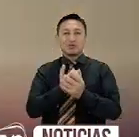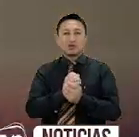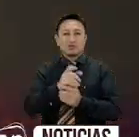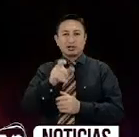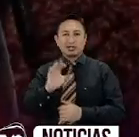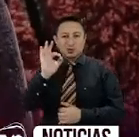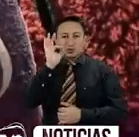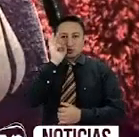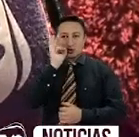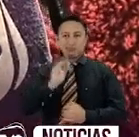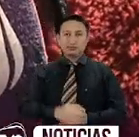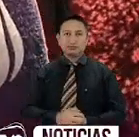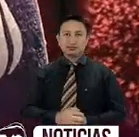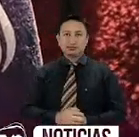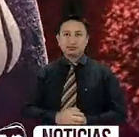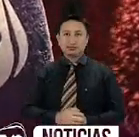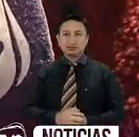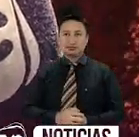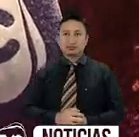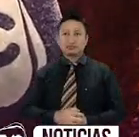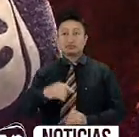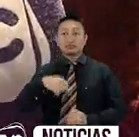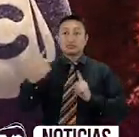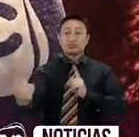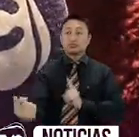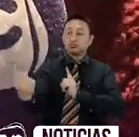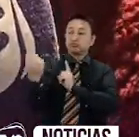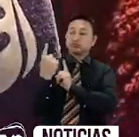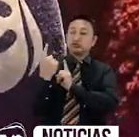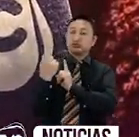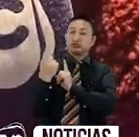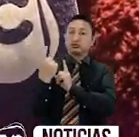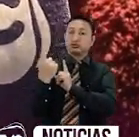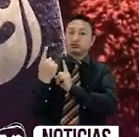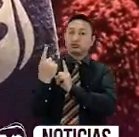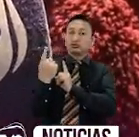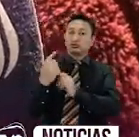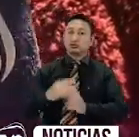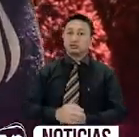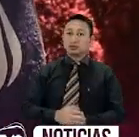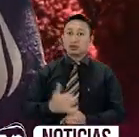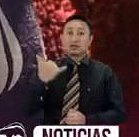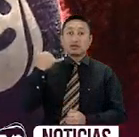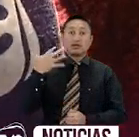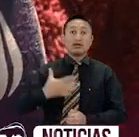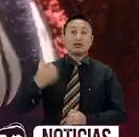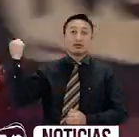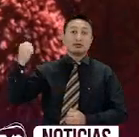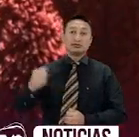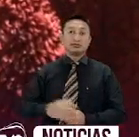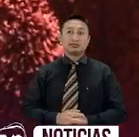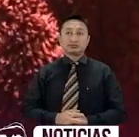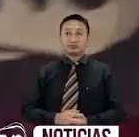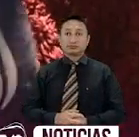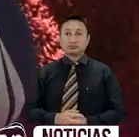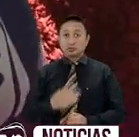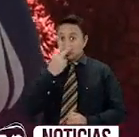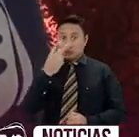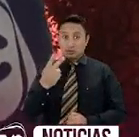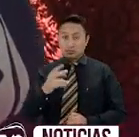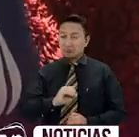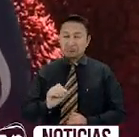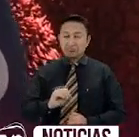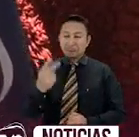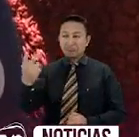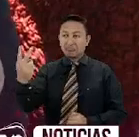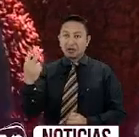consumidores. Se ha llovendo así de frente y él ha estado como la señora. Y ahí me roba el teléfono. Pues ¿usted no se dio cuenta? No me di cuenta.